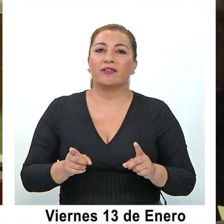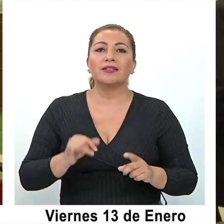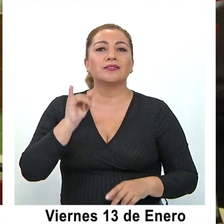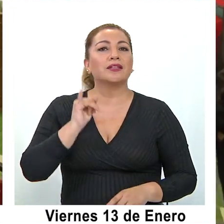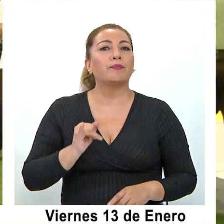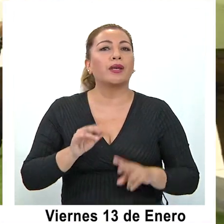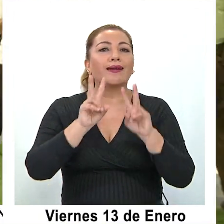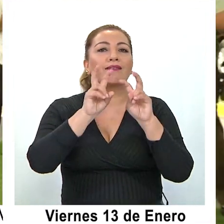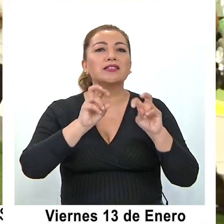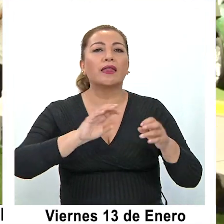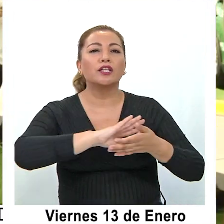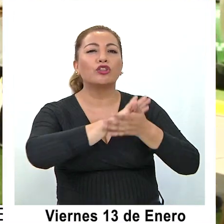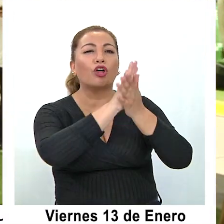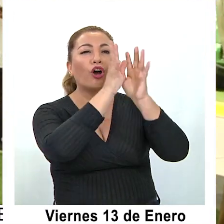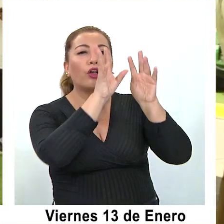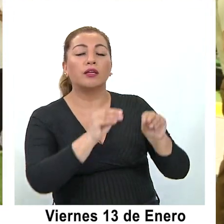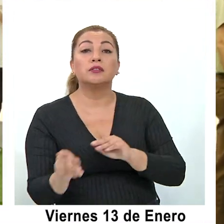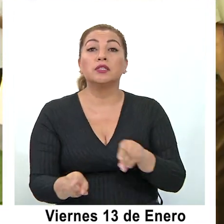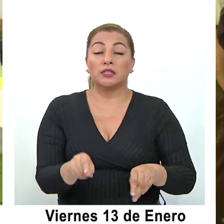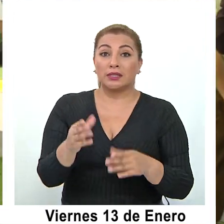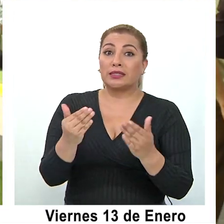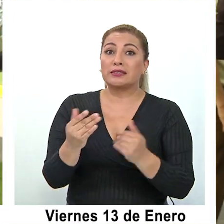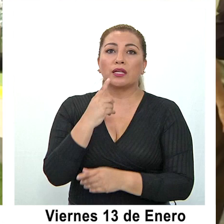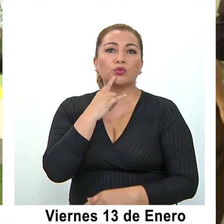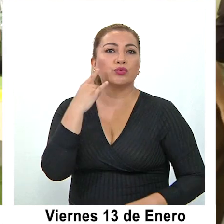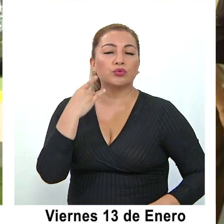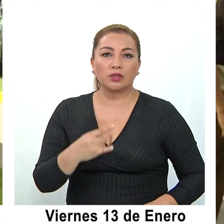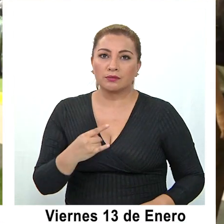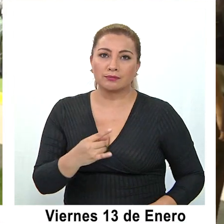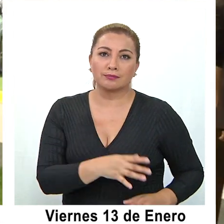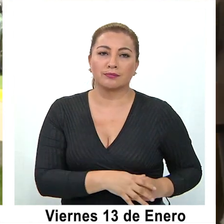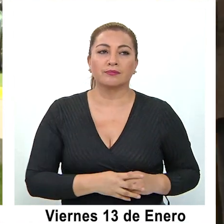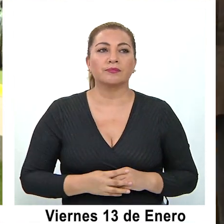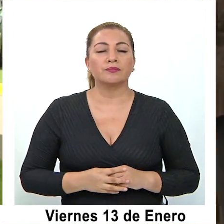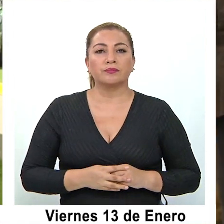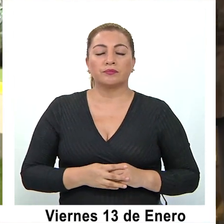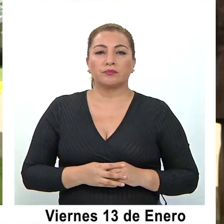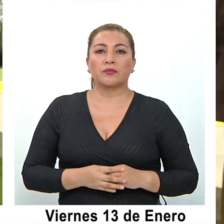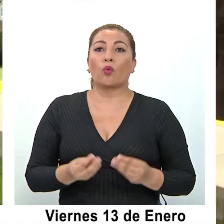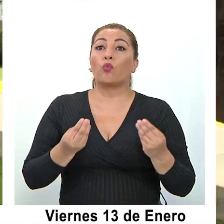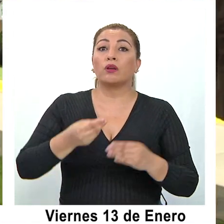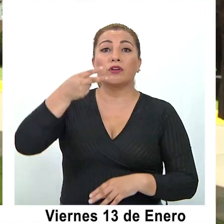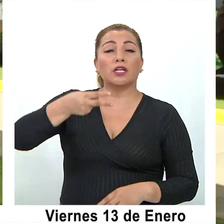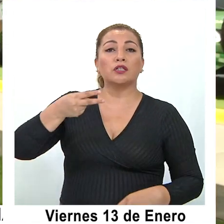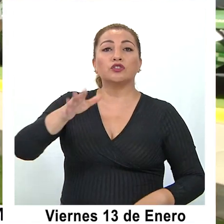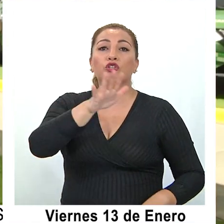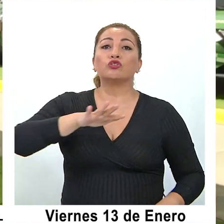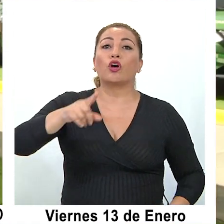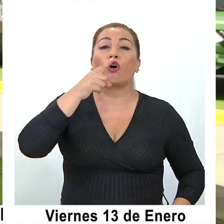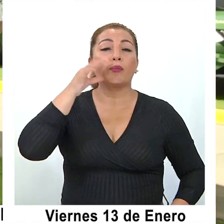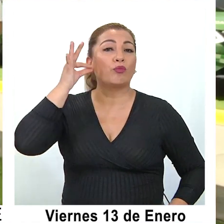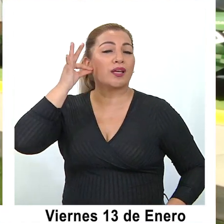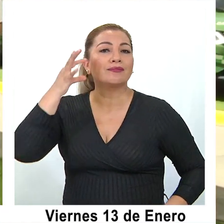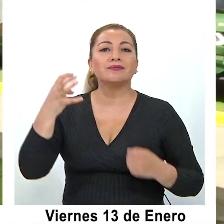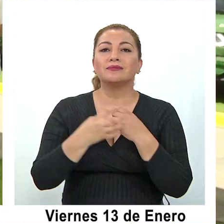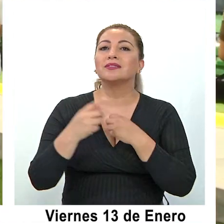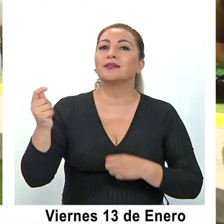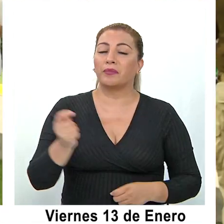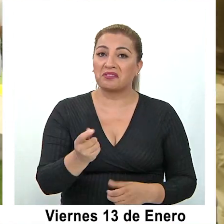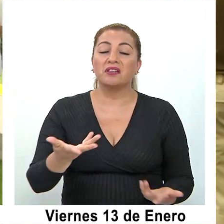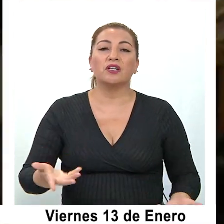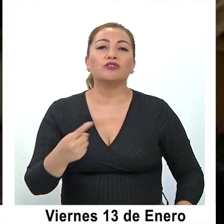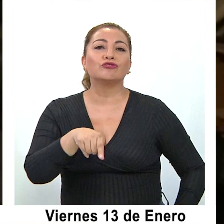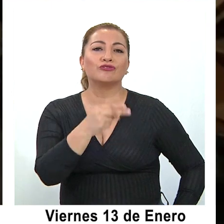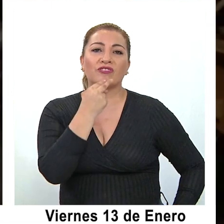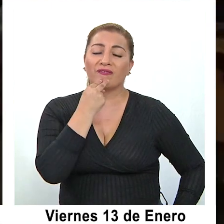revisada completamente. Me parece necesario, urgente y, por supuesto, una buena noticia para todos los tarapaqueños, ya que